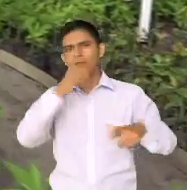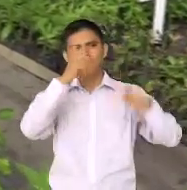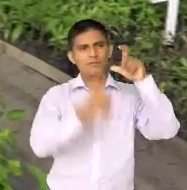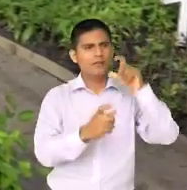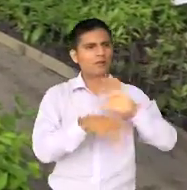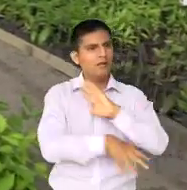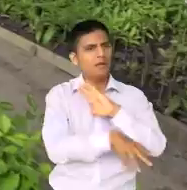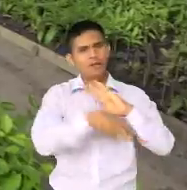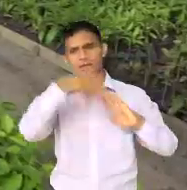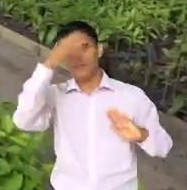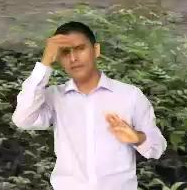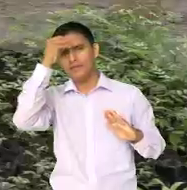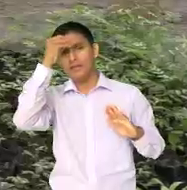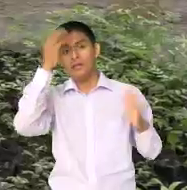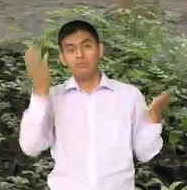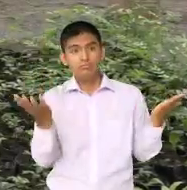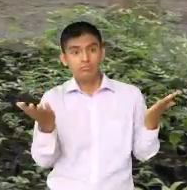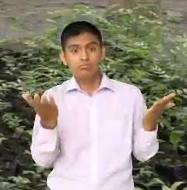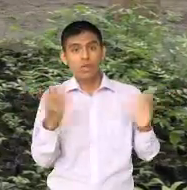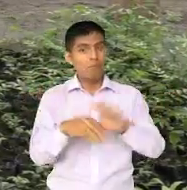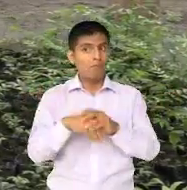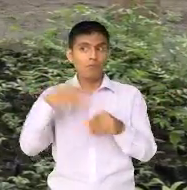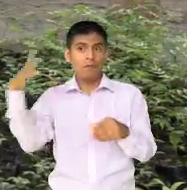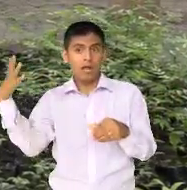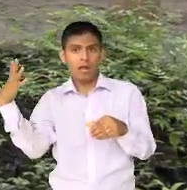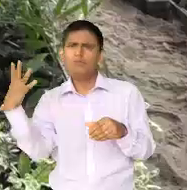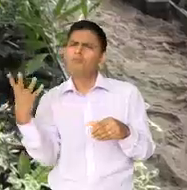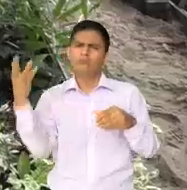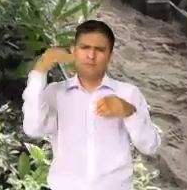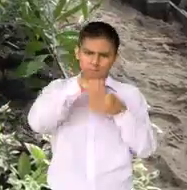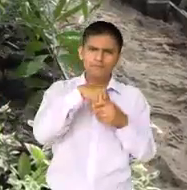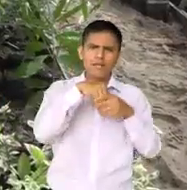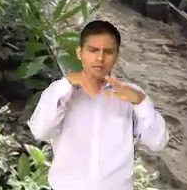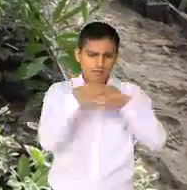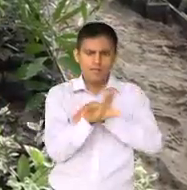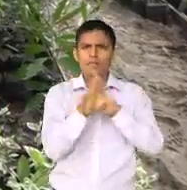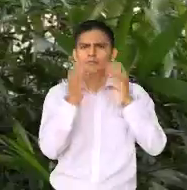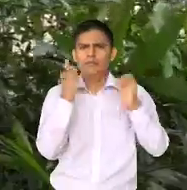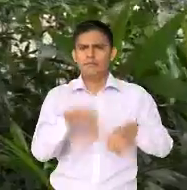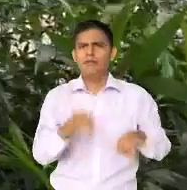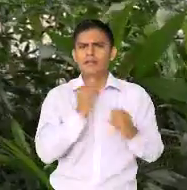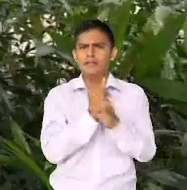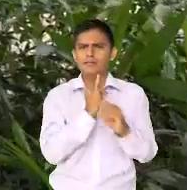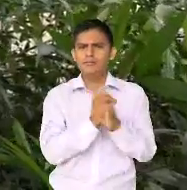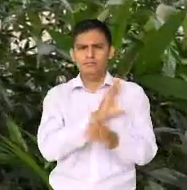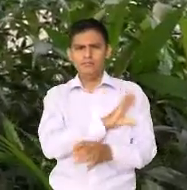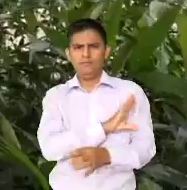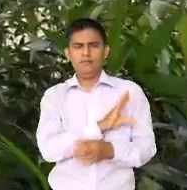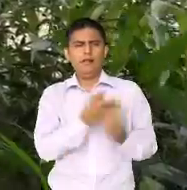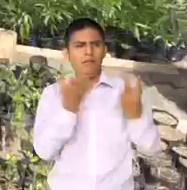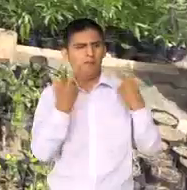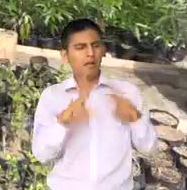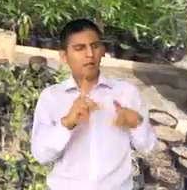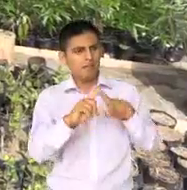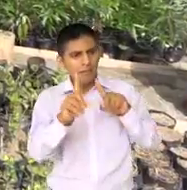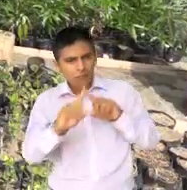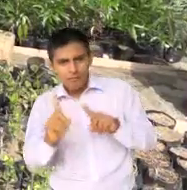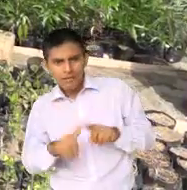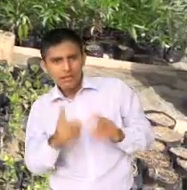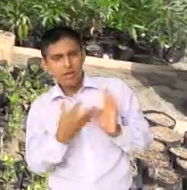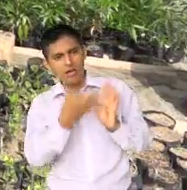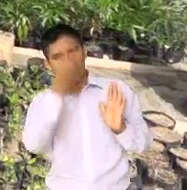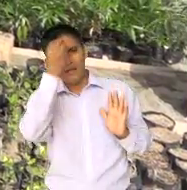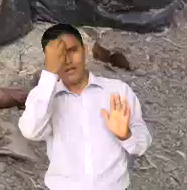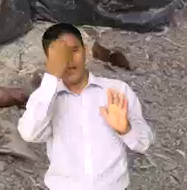tierra de emprendedores y no solo de manera externa porque también al interior de la misma administración municipal se dan dichos